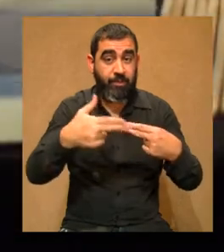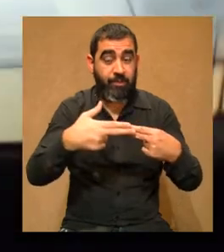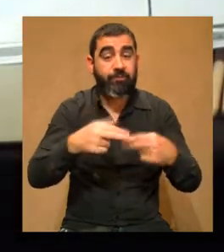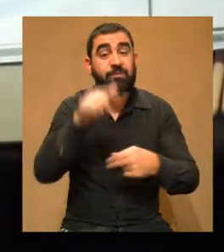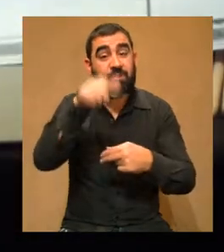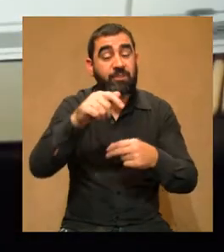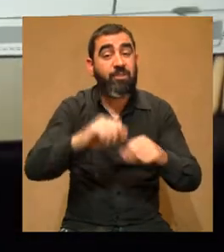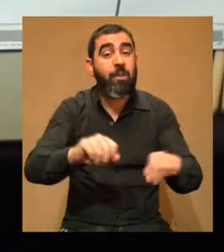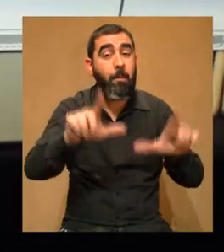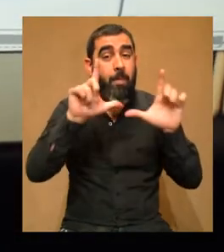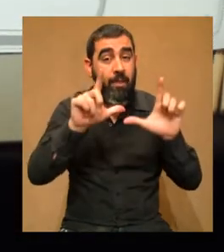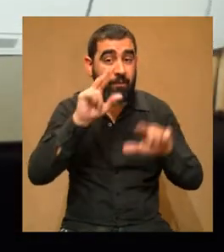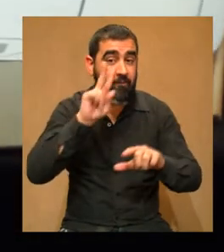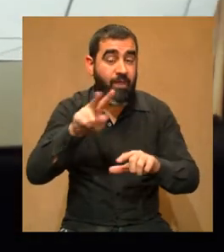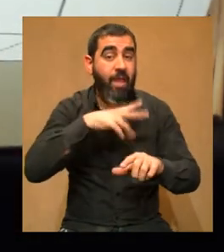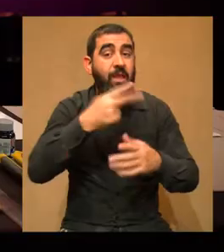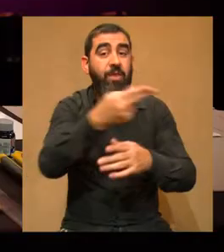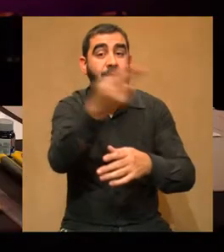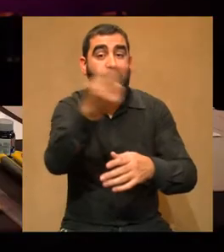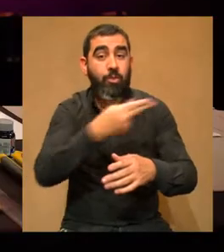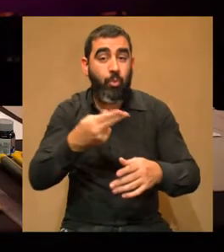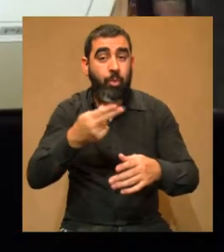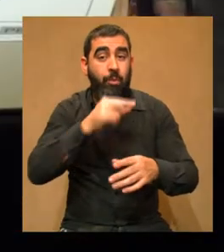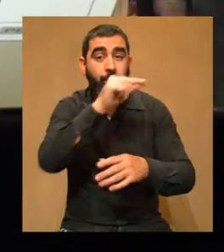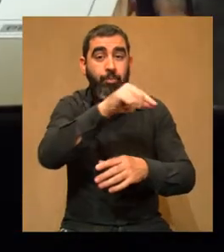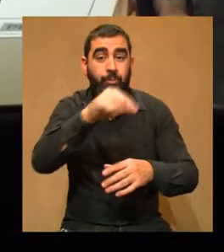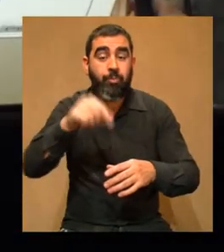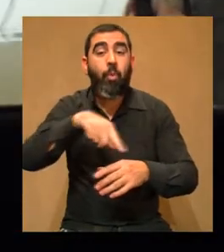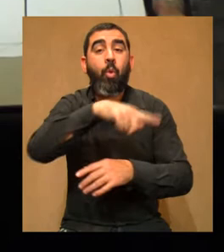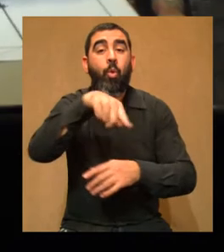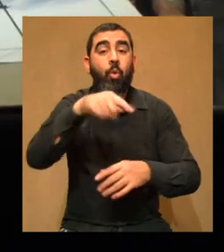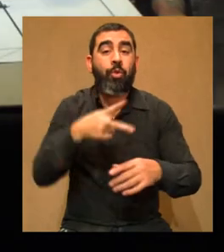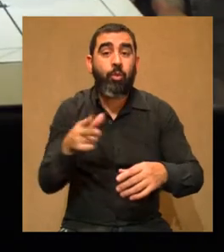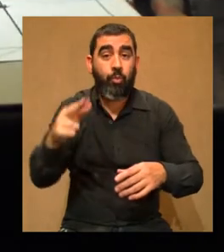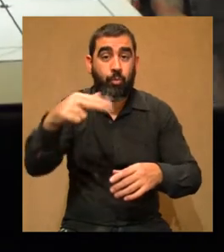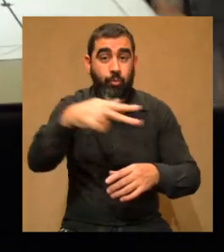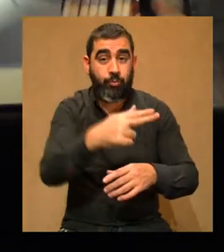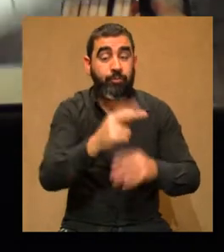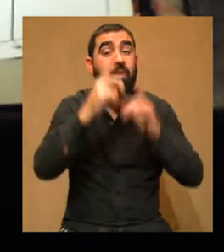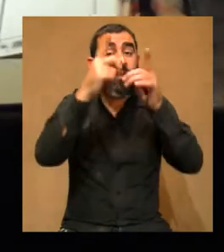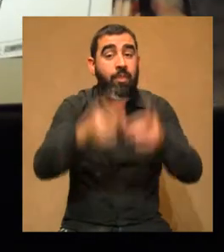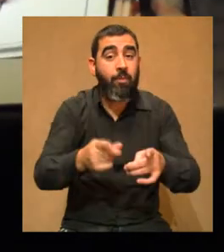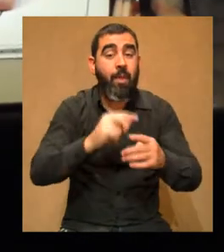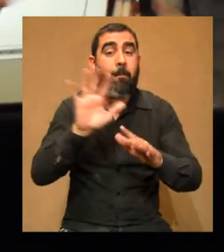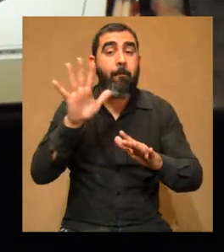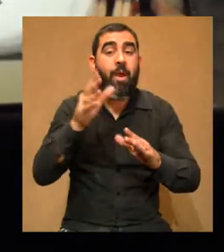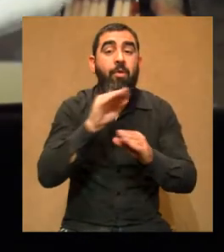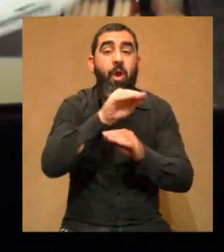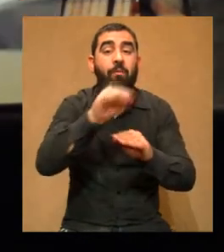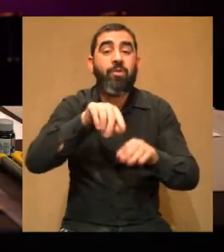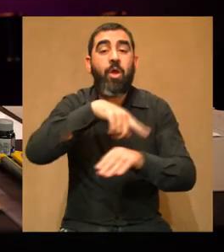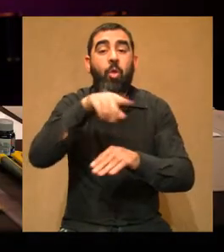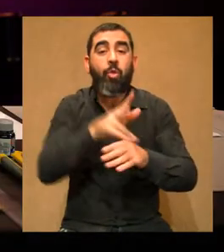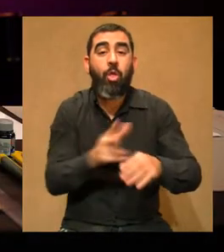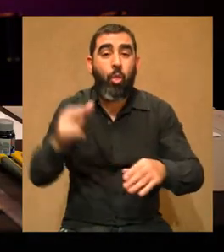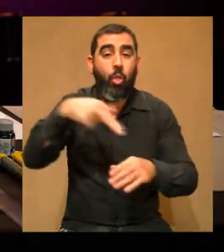estas imágenes como ven acá tienen dibujado con líneas punteadas por donde nos tienen que recortar y también tienen unas manitos que indican